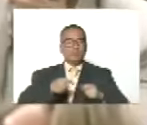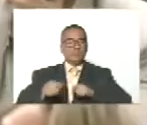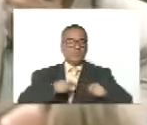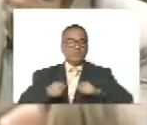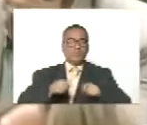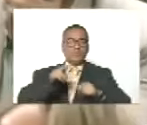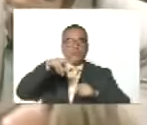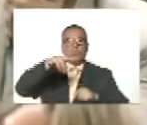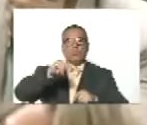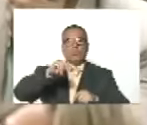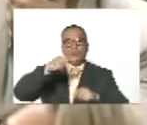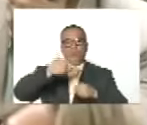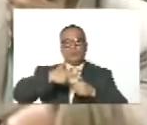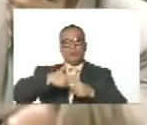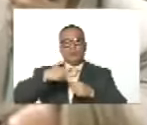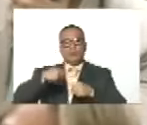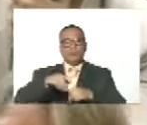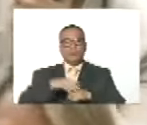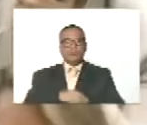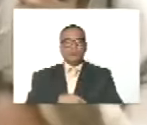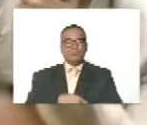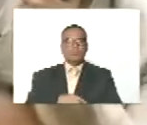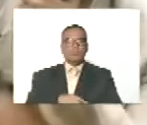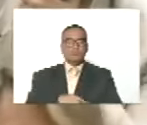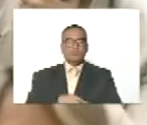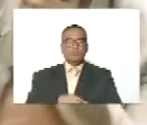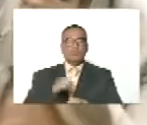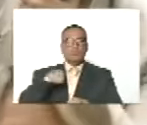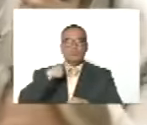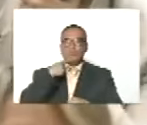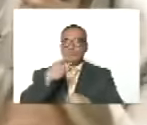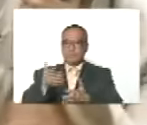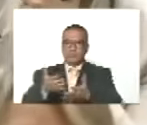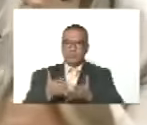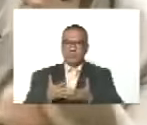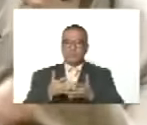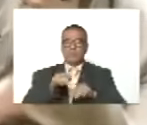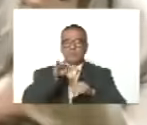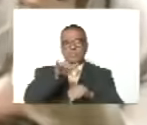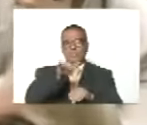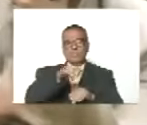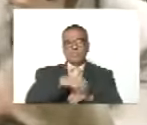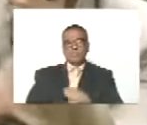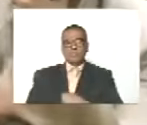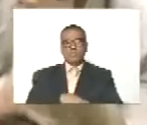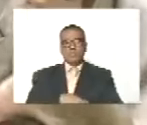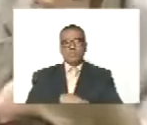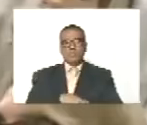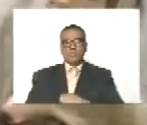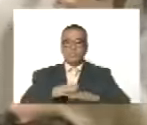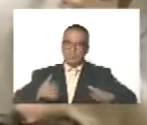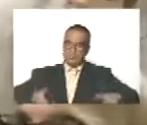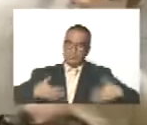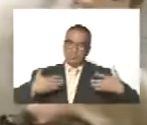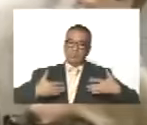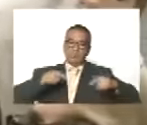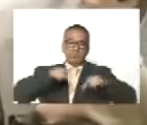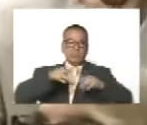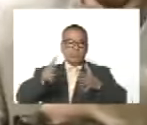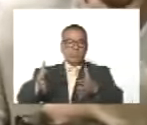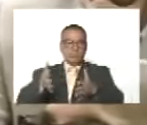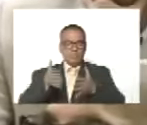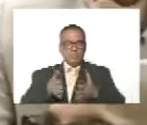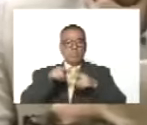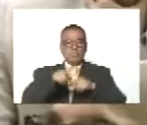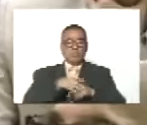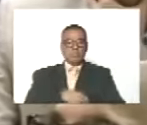actividades no petroleras. Y yo la recibí con el mismo entusiasmo con que recibí